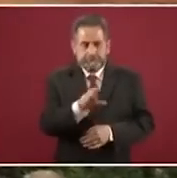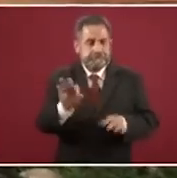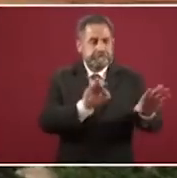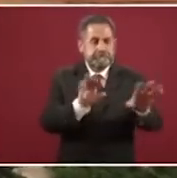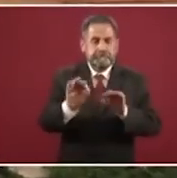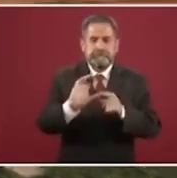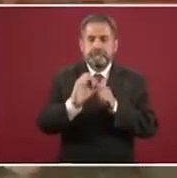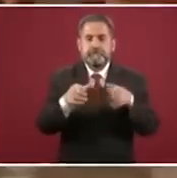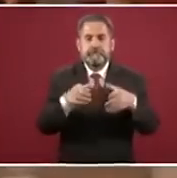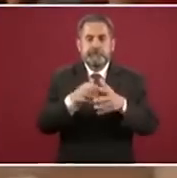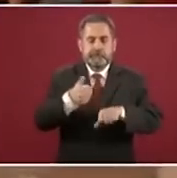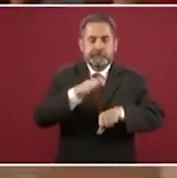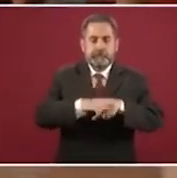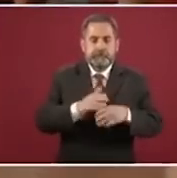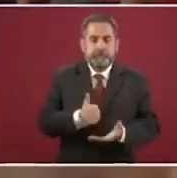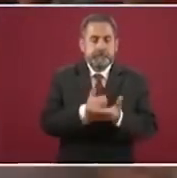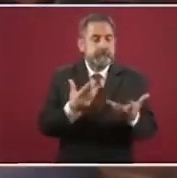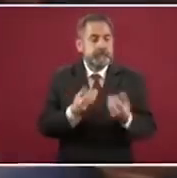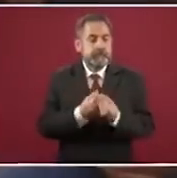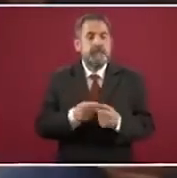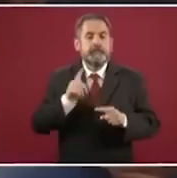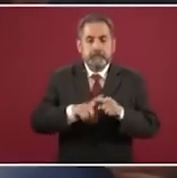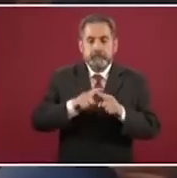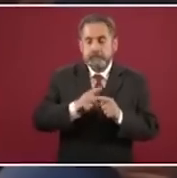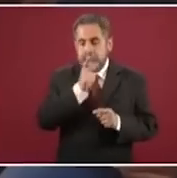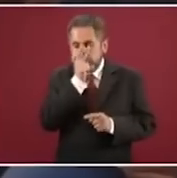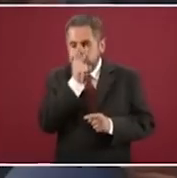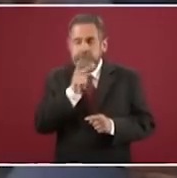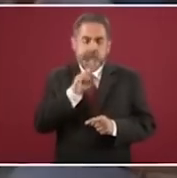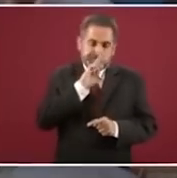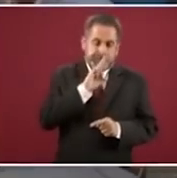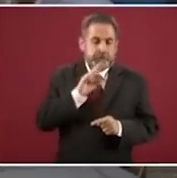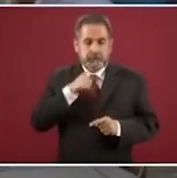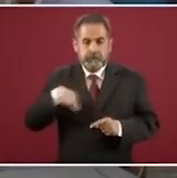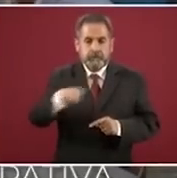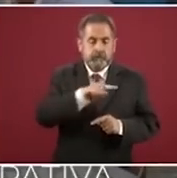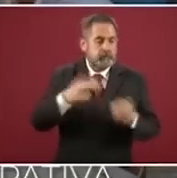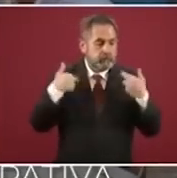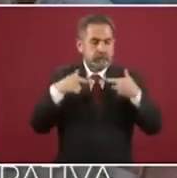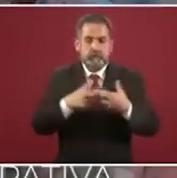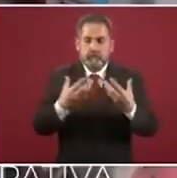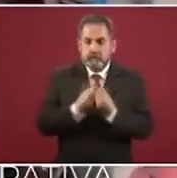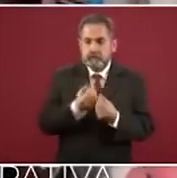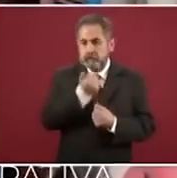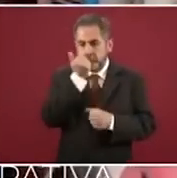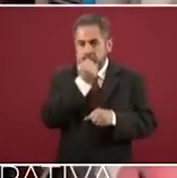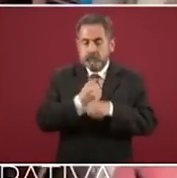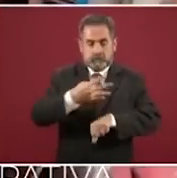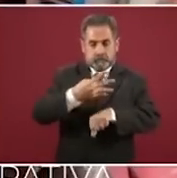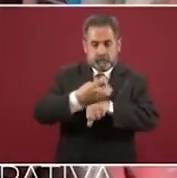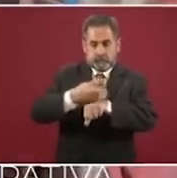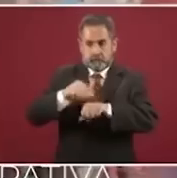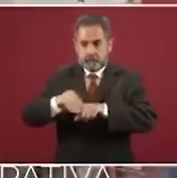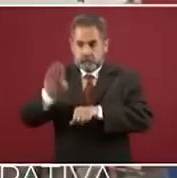de Administración Participativa, conformado por madres y padres de familia, docentes y estudiantes del cuarto grado de primaria